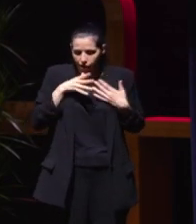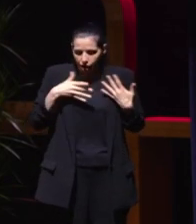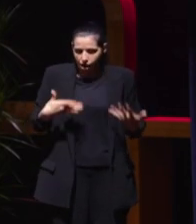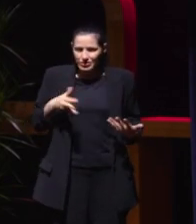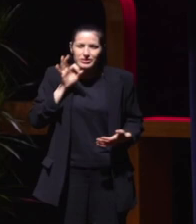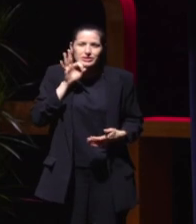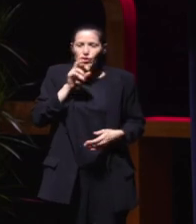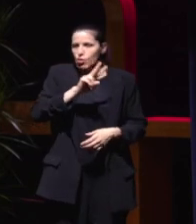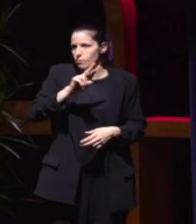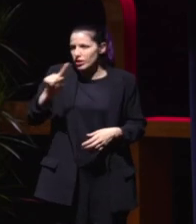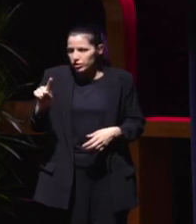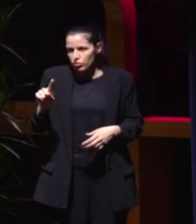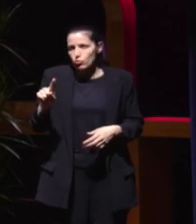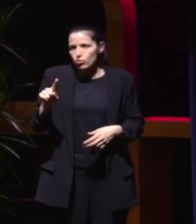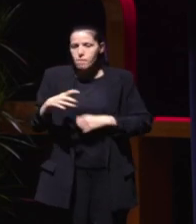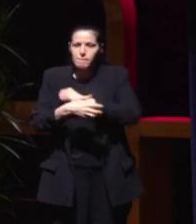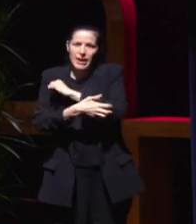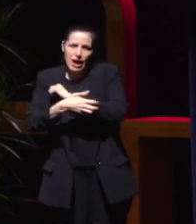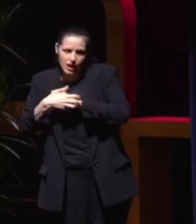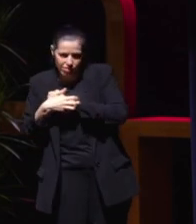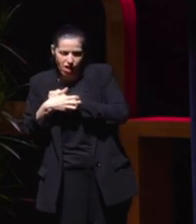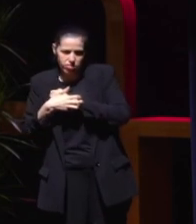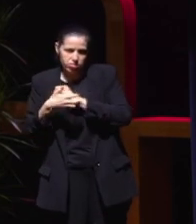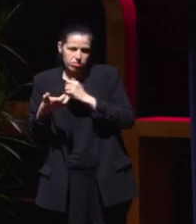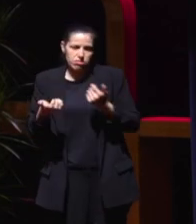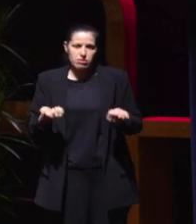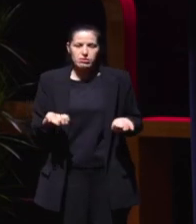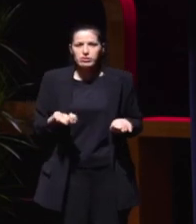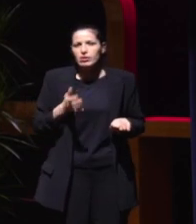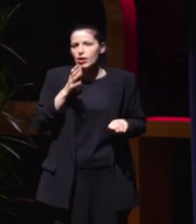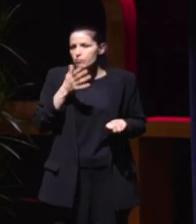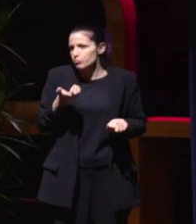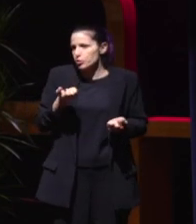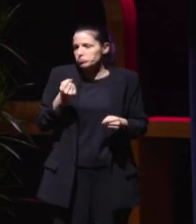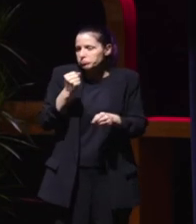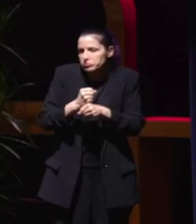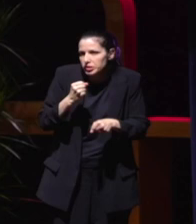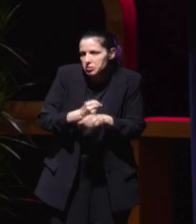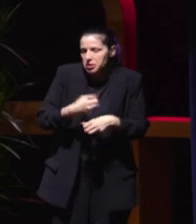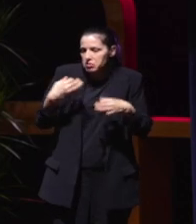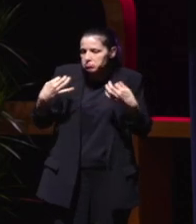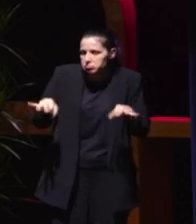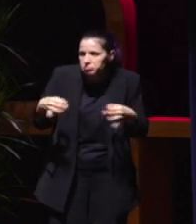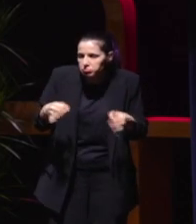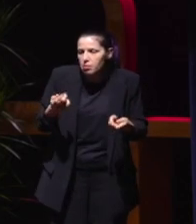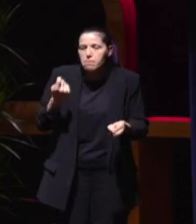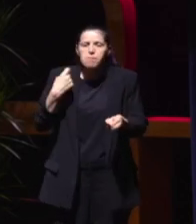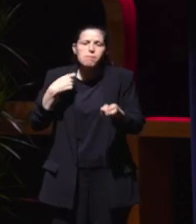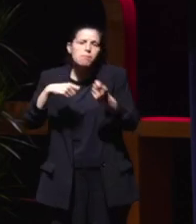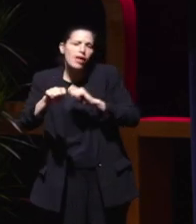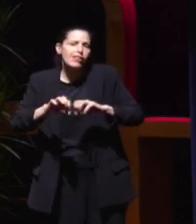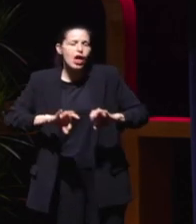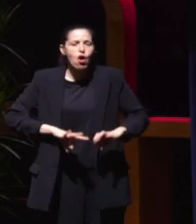para mujeres en el caso de Cardo de clase Obrera que como decía Nuria lo que van a hacer es vender sus óvulos